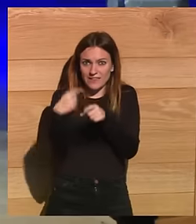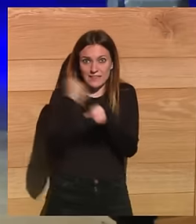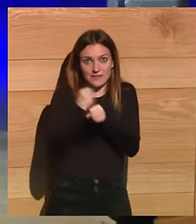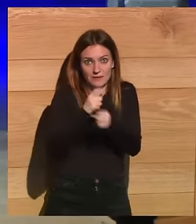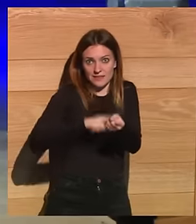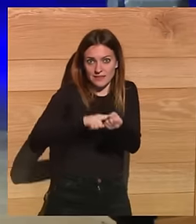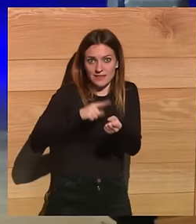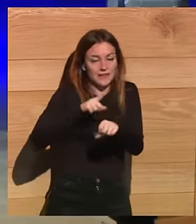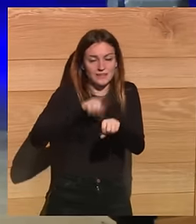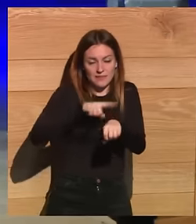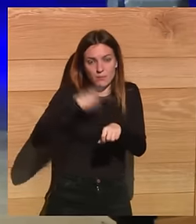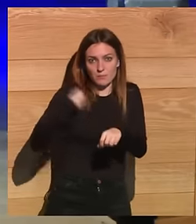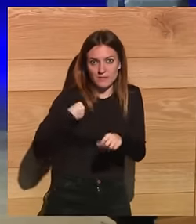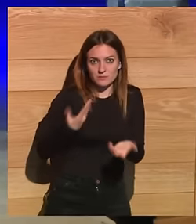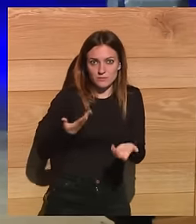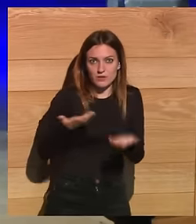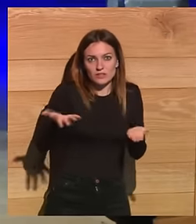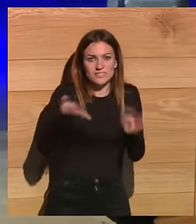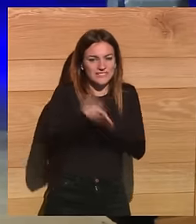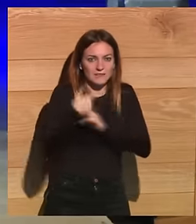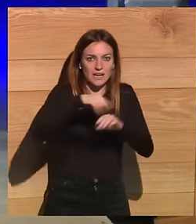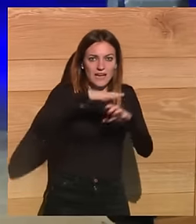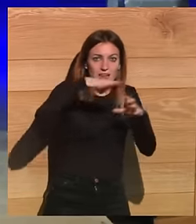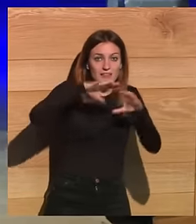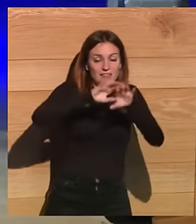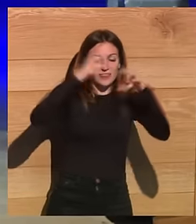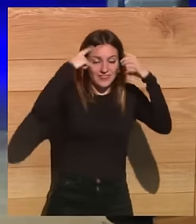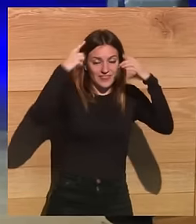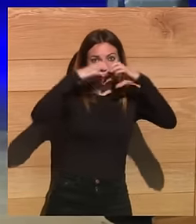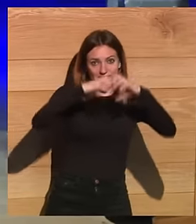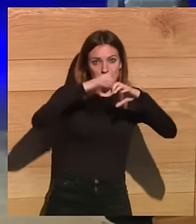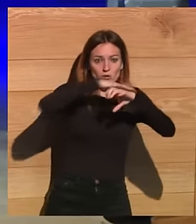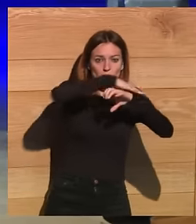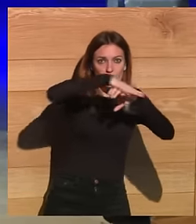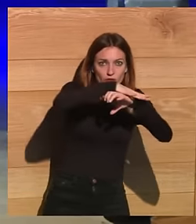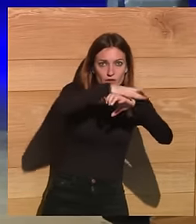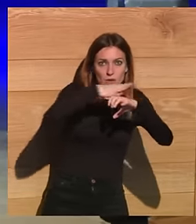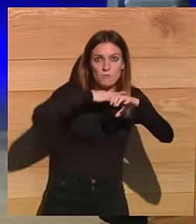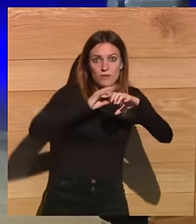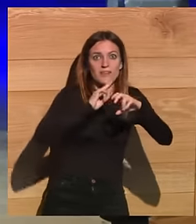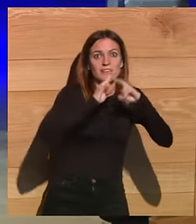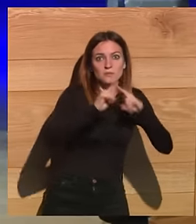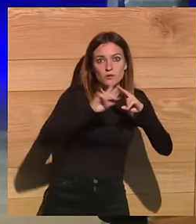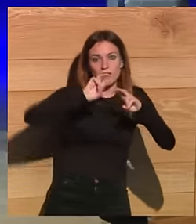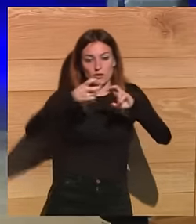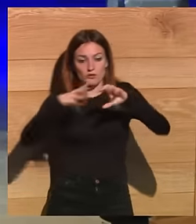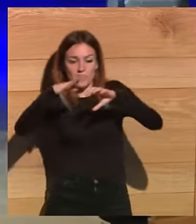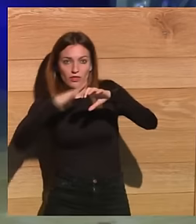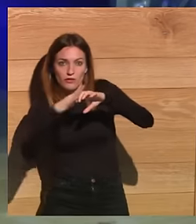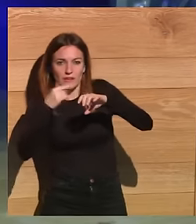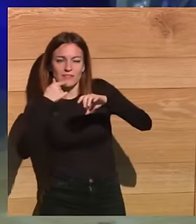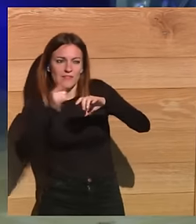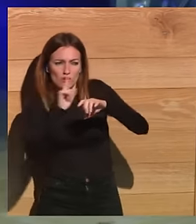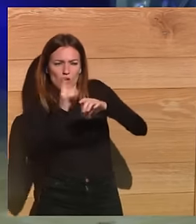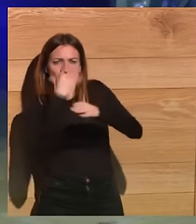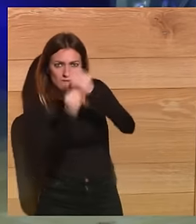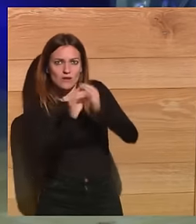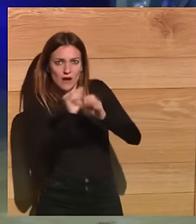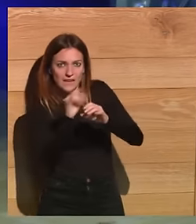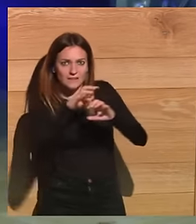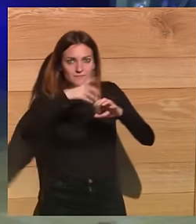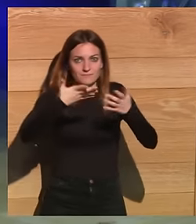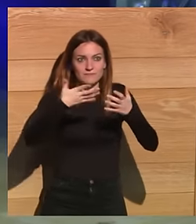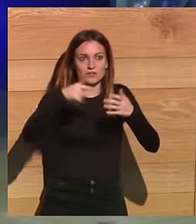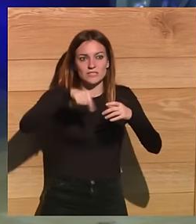Entonces una región puede responder, puede hacer una acción, y la otra está comparando lo que hace y dice, no, esto está mal hecho. Está comparando